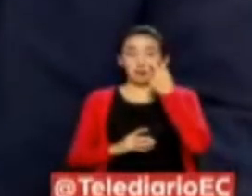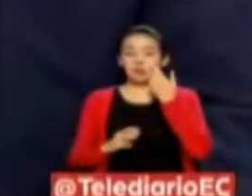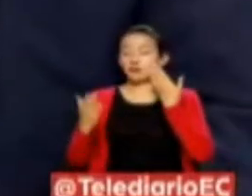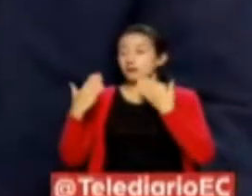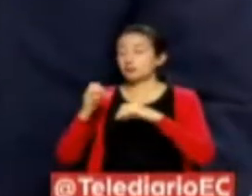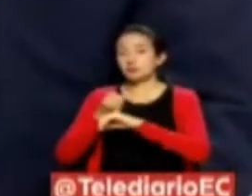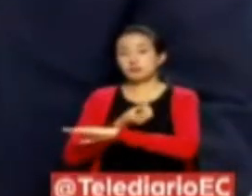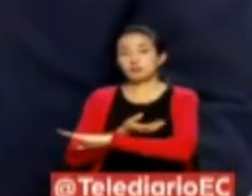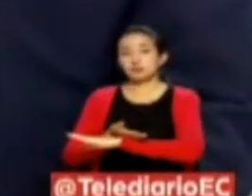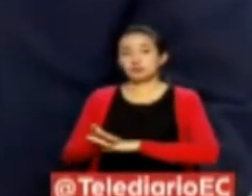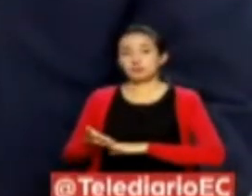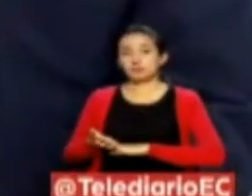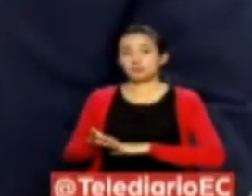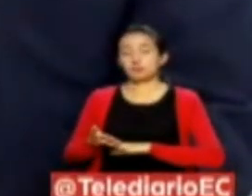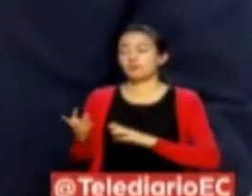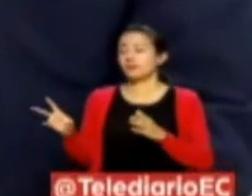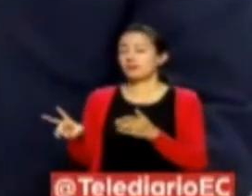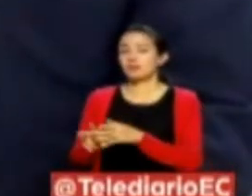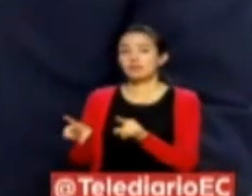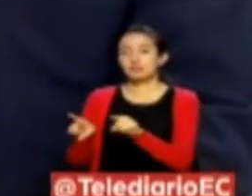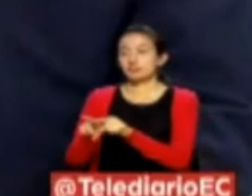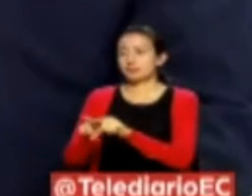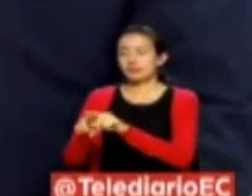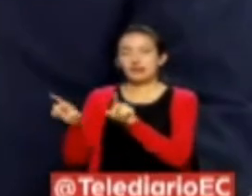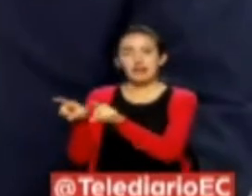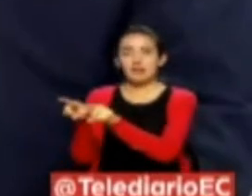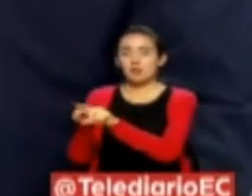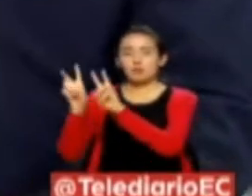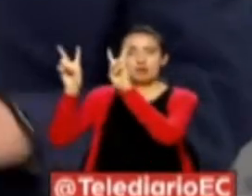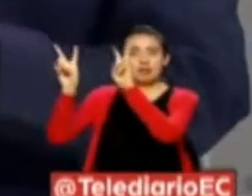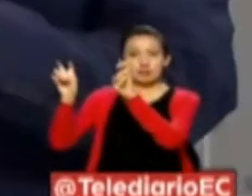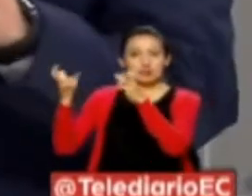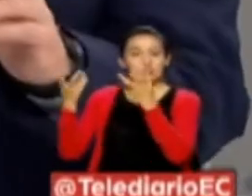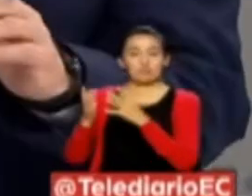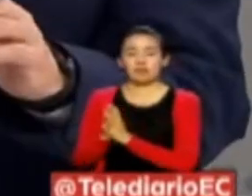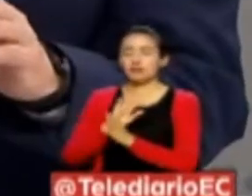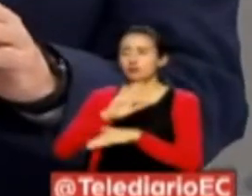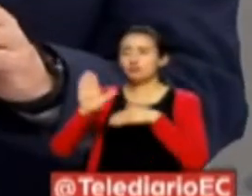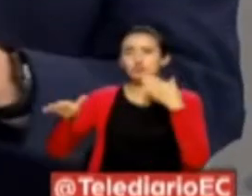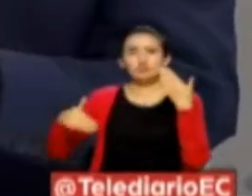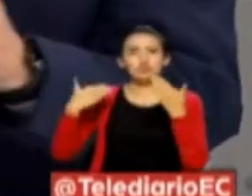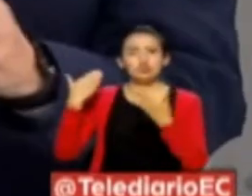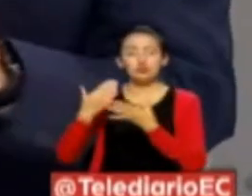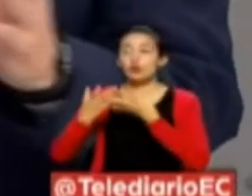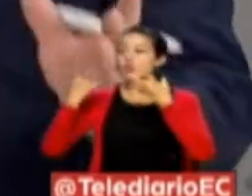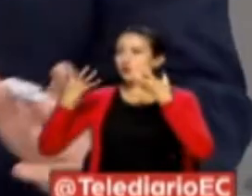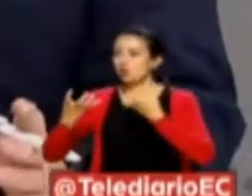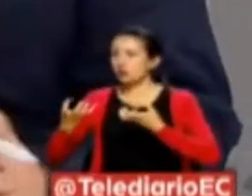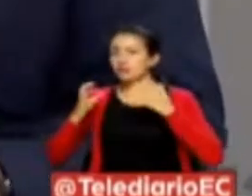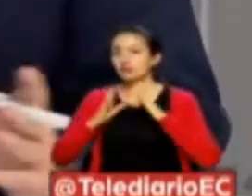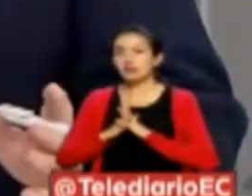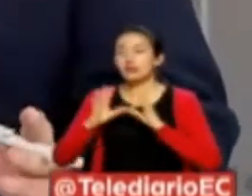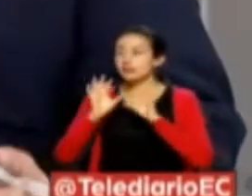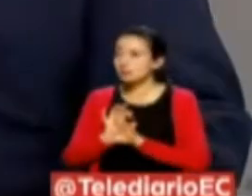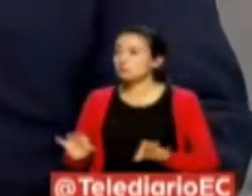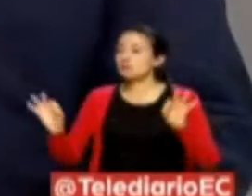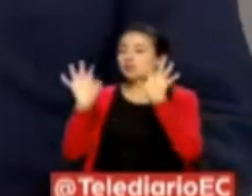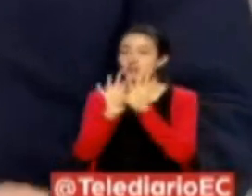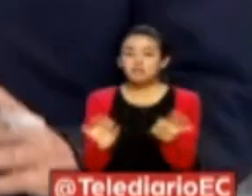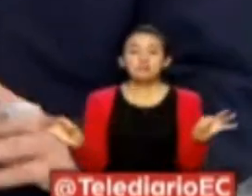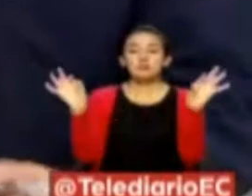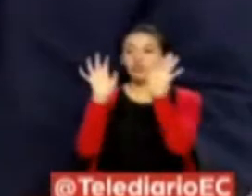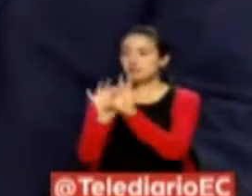la típica el típico tema la típica tarea en la que todo el mundo coincide todo el mundo dice es importante es